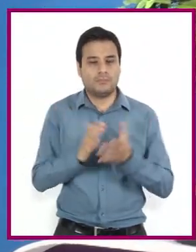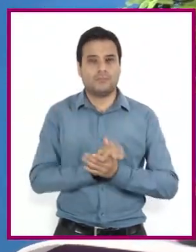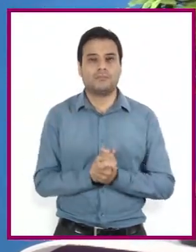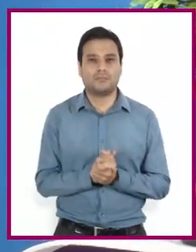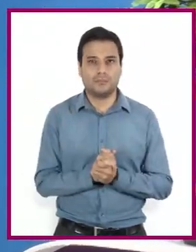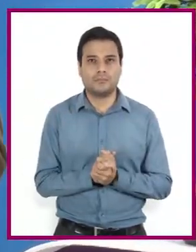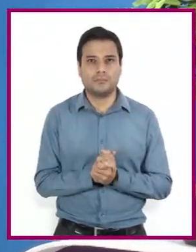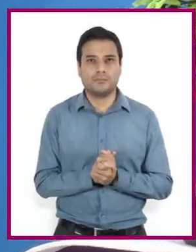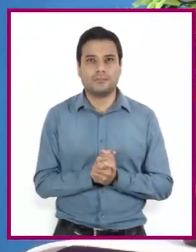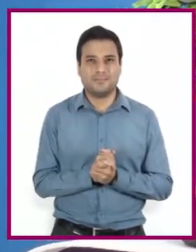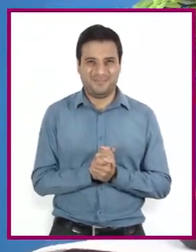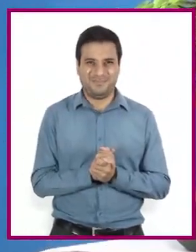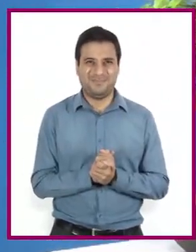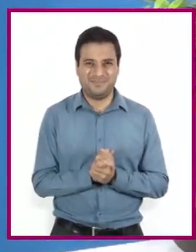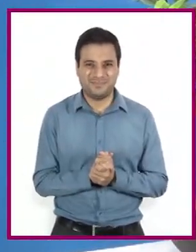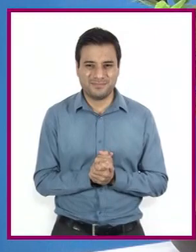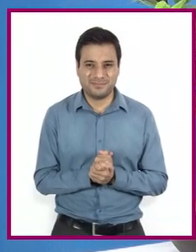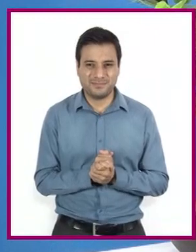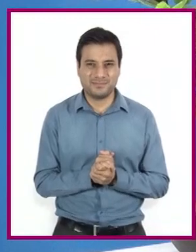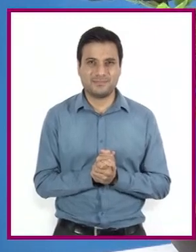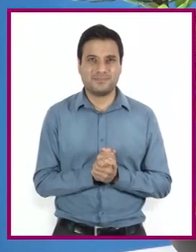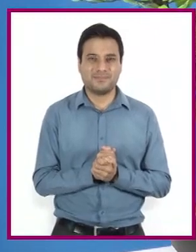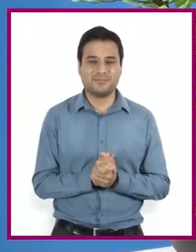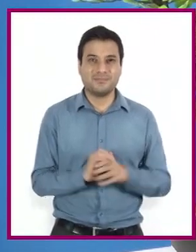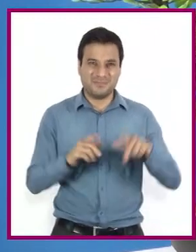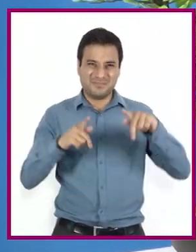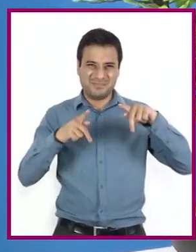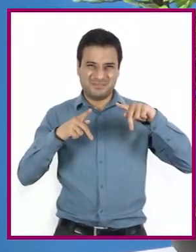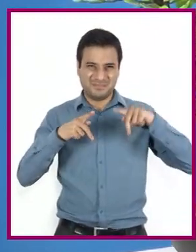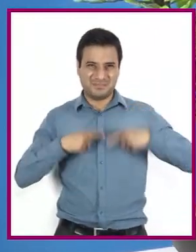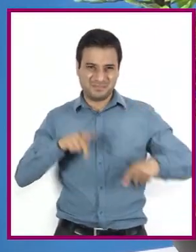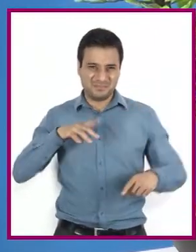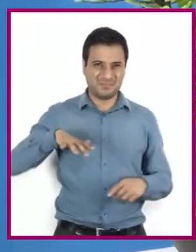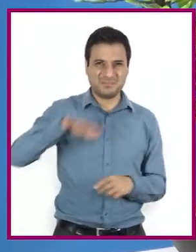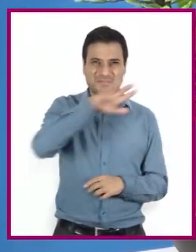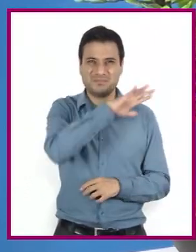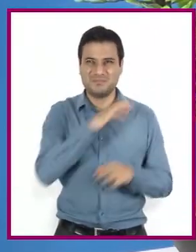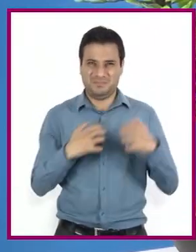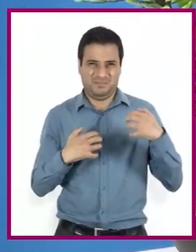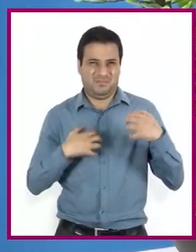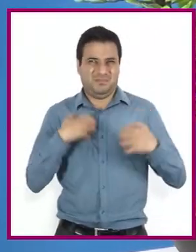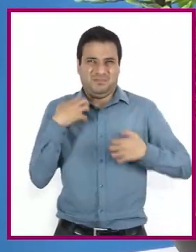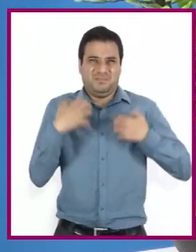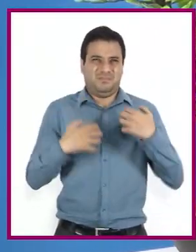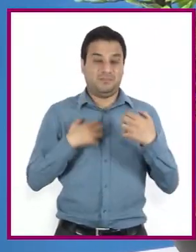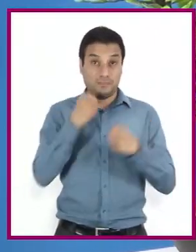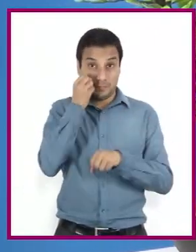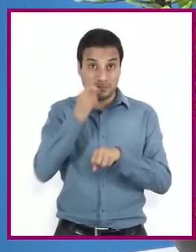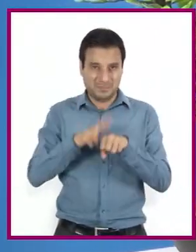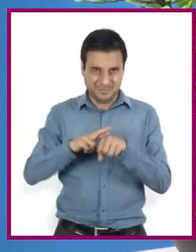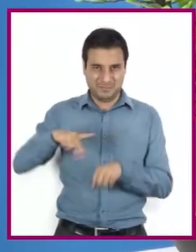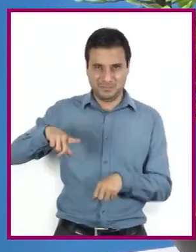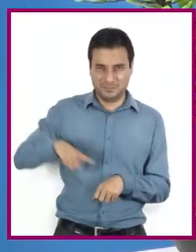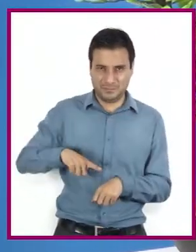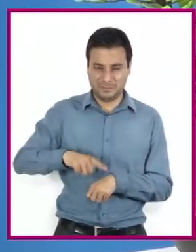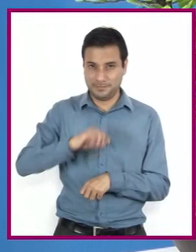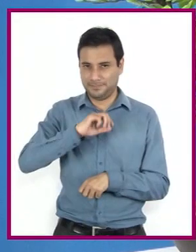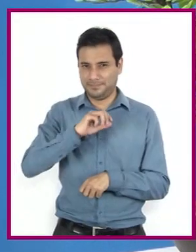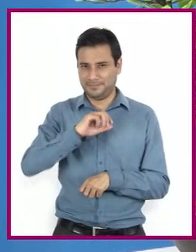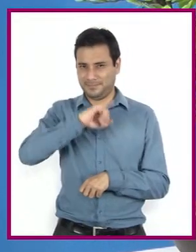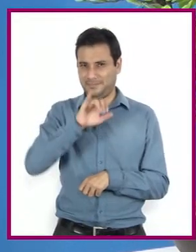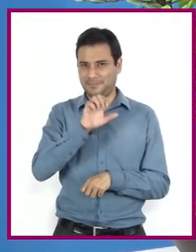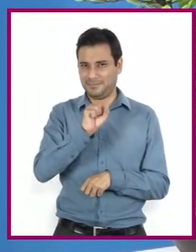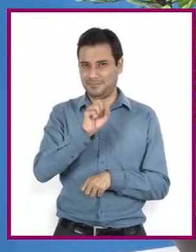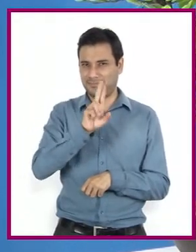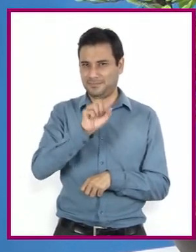Ante el desencanto electoral que manifestaba la población del país, el secretario de Gobernación Jesús Reyes Heroles